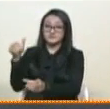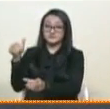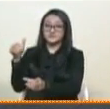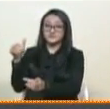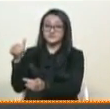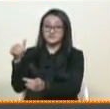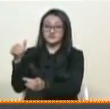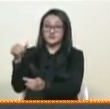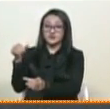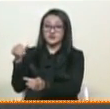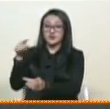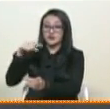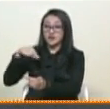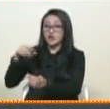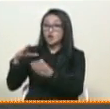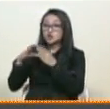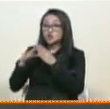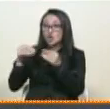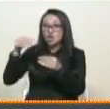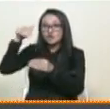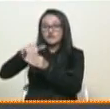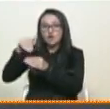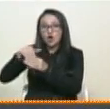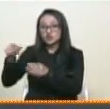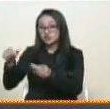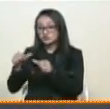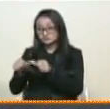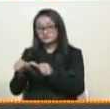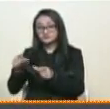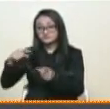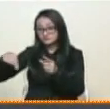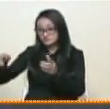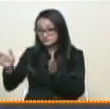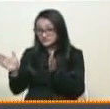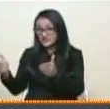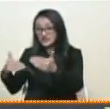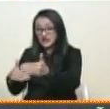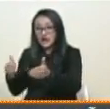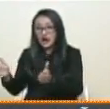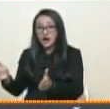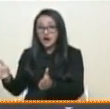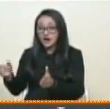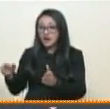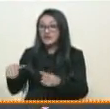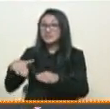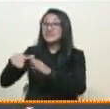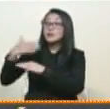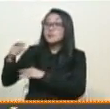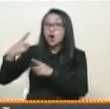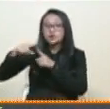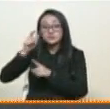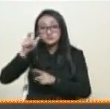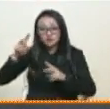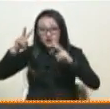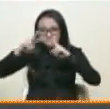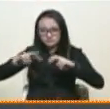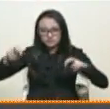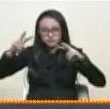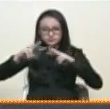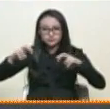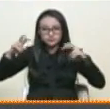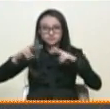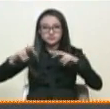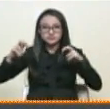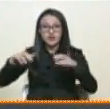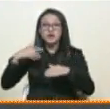donde se colocan todos los comprobantes de voto, seguidamente van a tener una revisión en un proceso que es otro